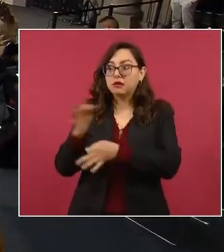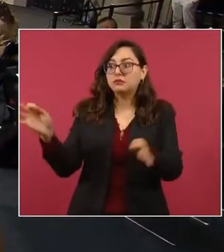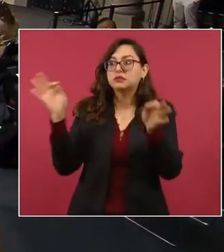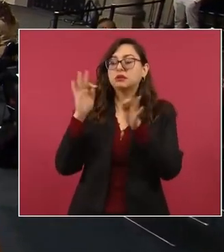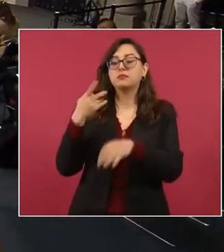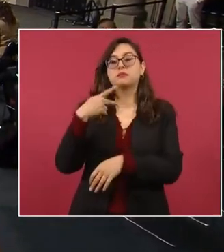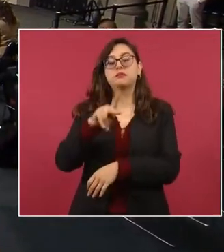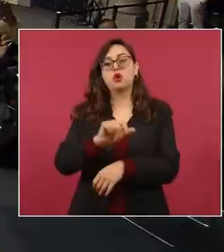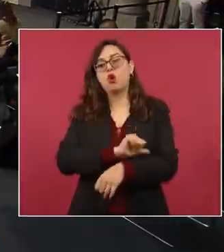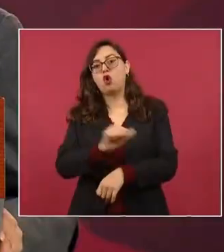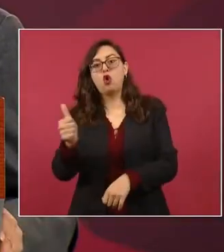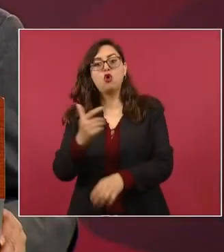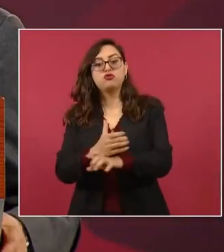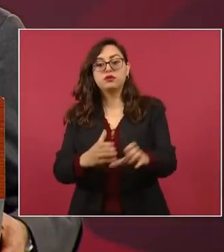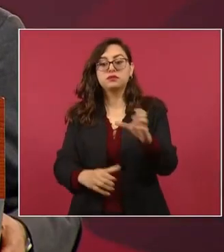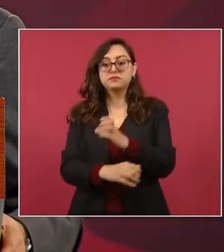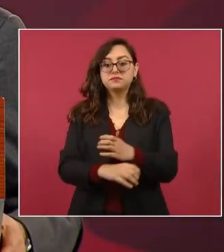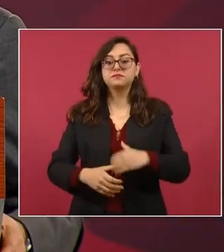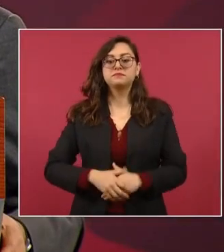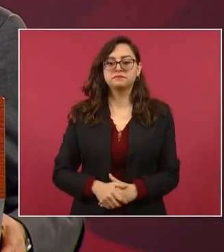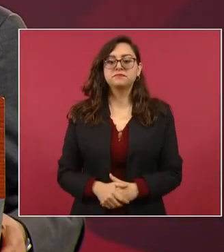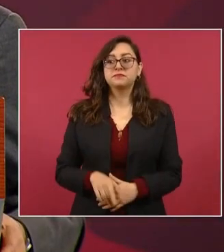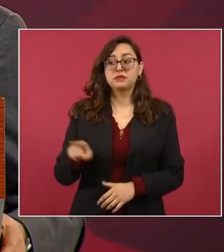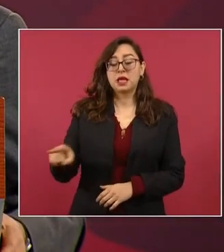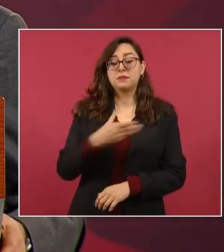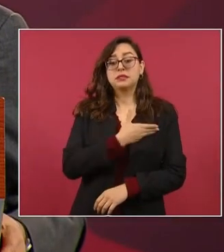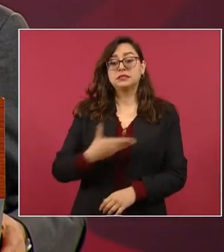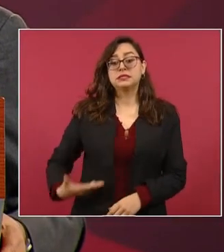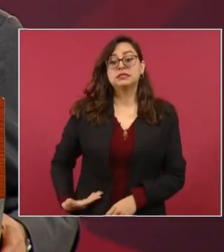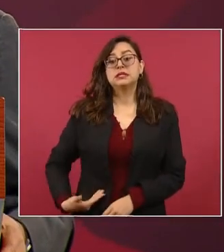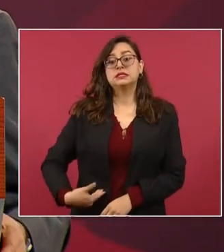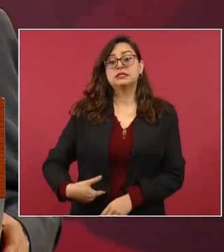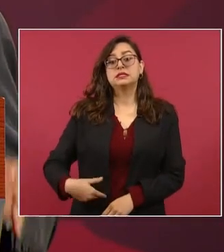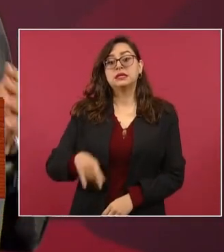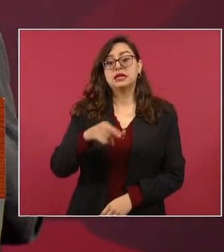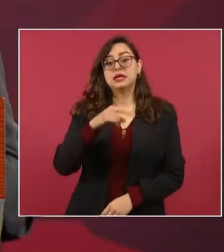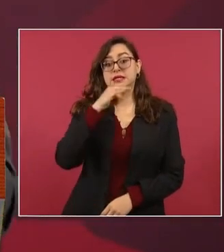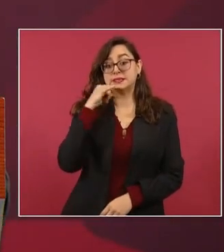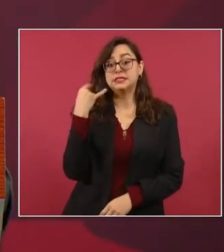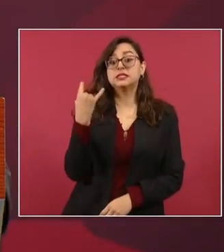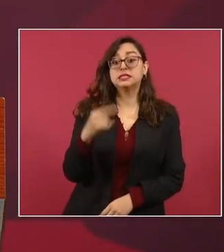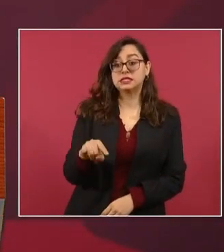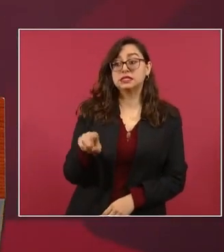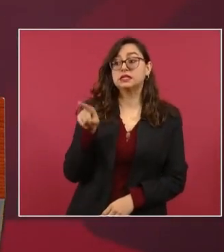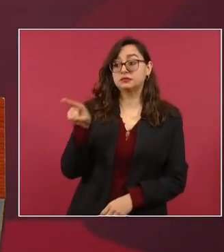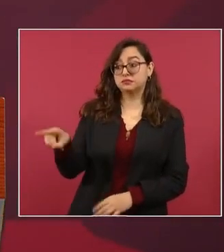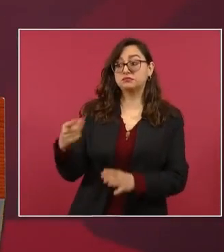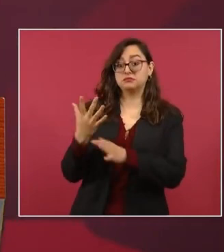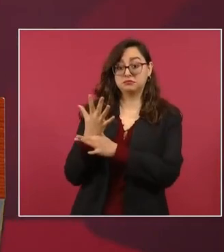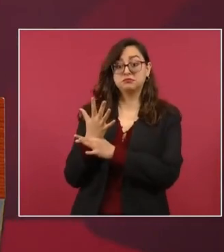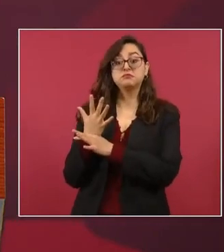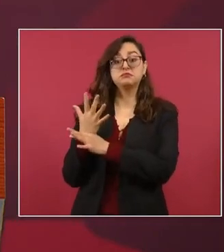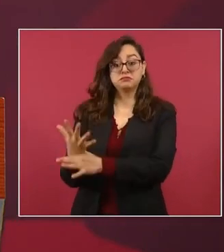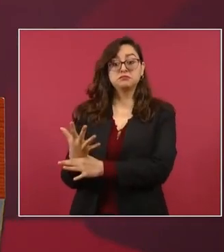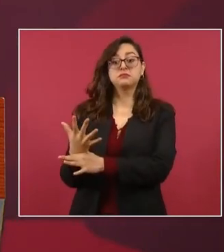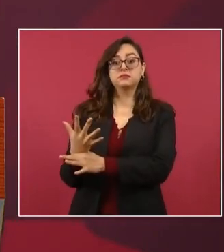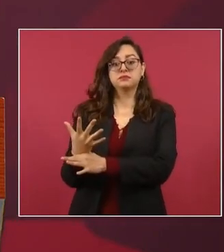planteó el presidente Bori, que en lo bilateral,